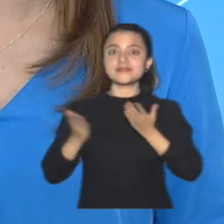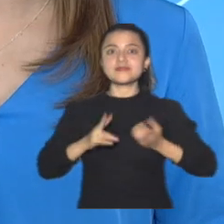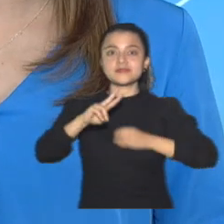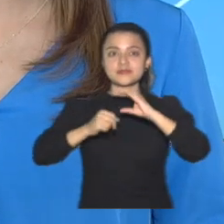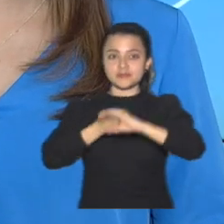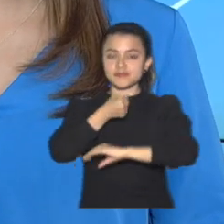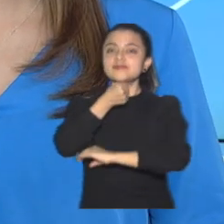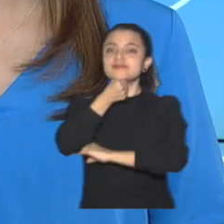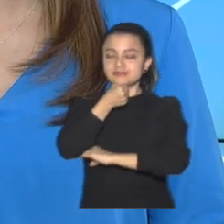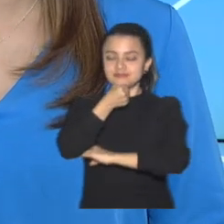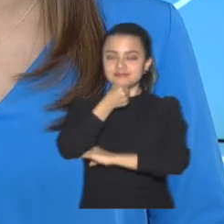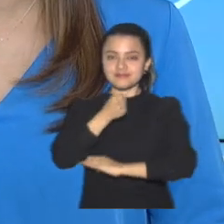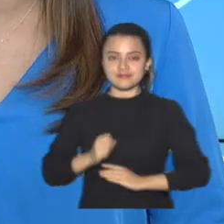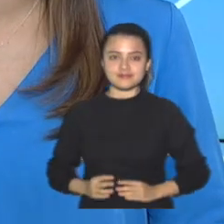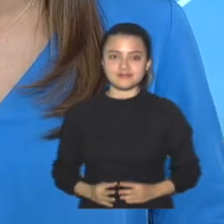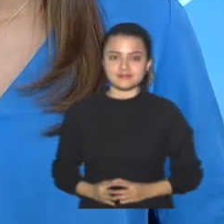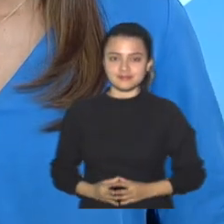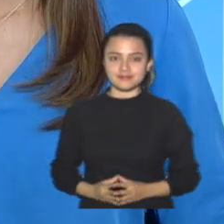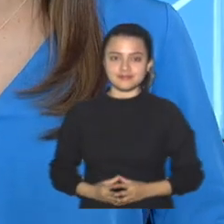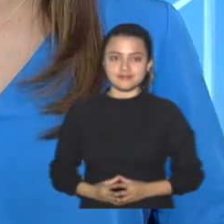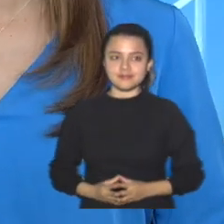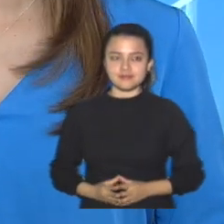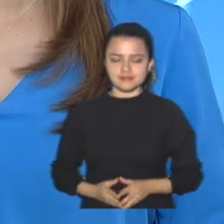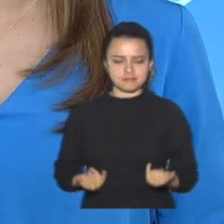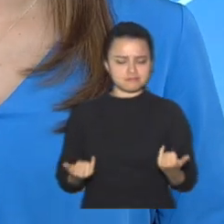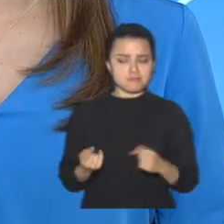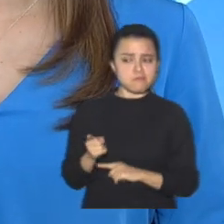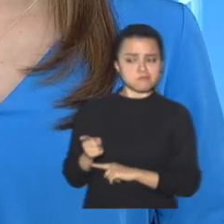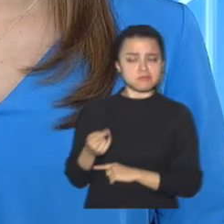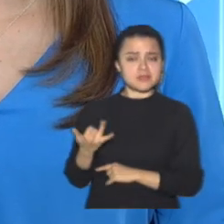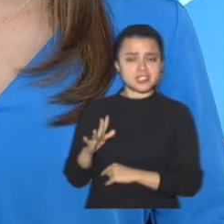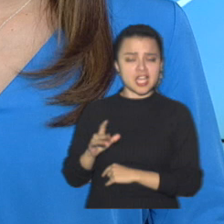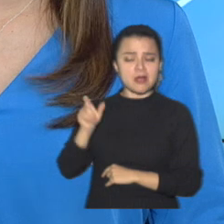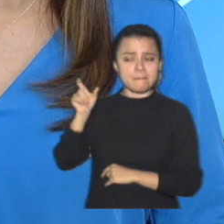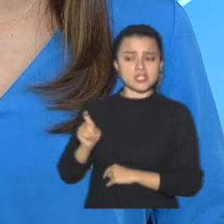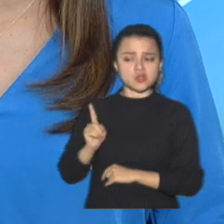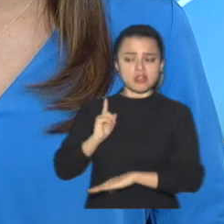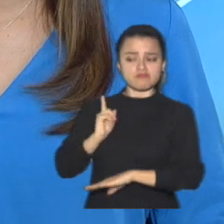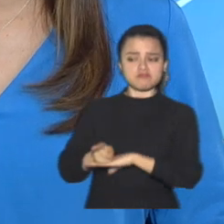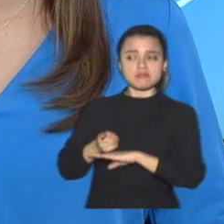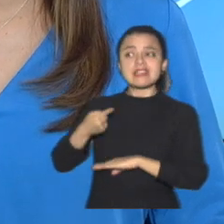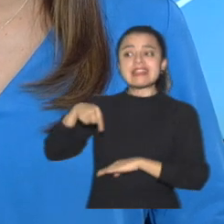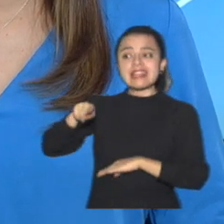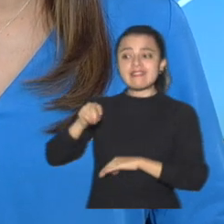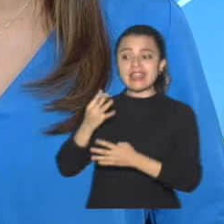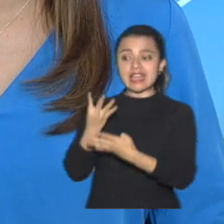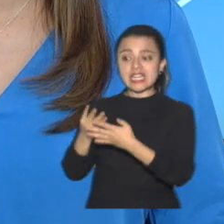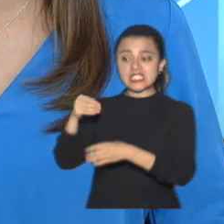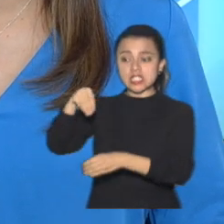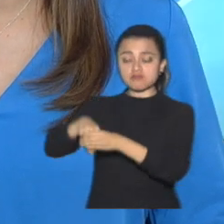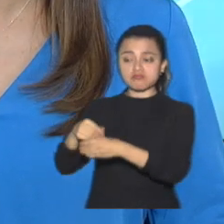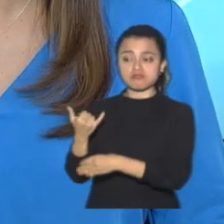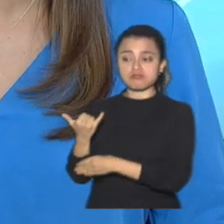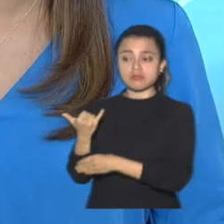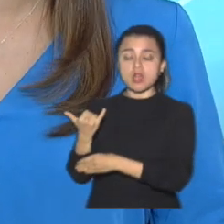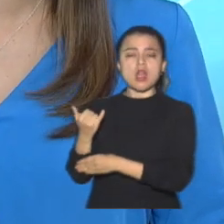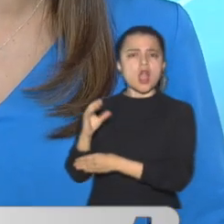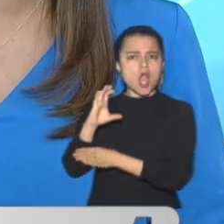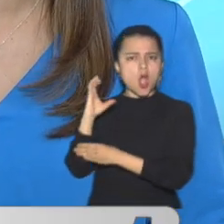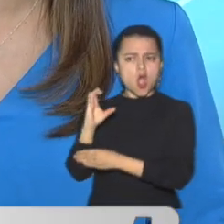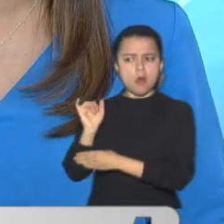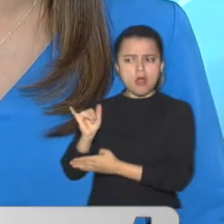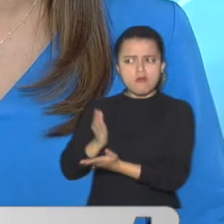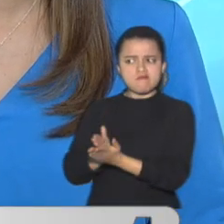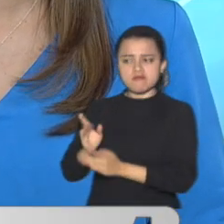a noticentro 1m y esta mañana fue extraditada a los eeuu nini johana úsuga alias la negra